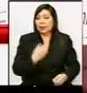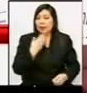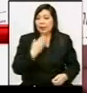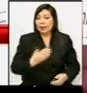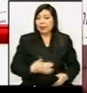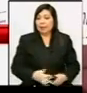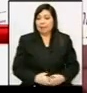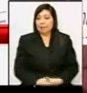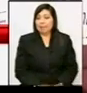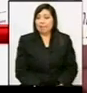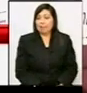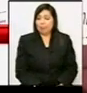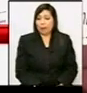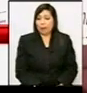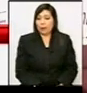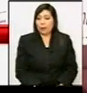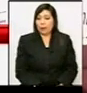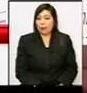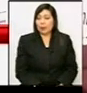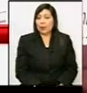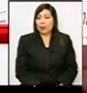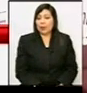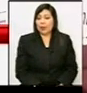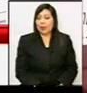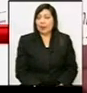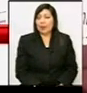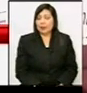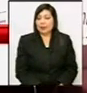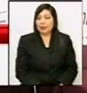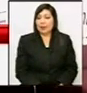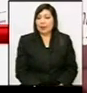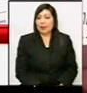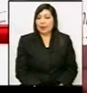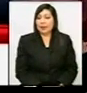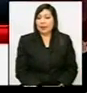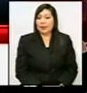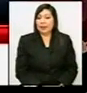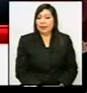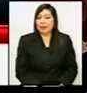Gracias, señor ministro. Gracias, congresista Ceballos. Tiene uso de la palabra la congresista Karina Beteta.